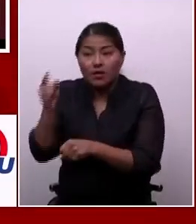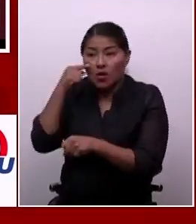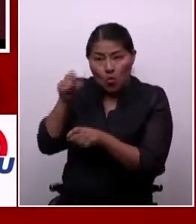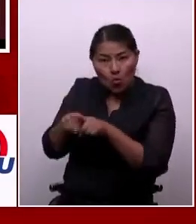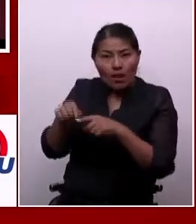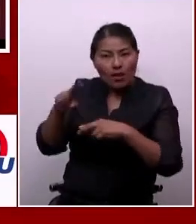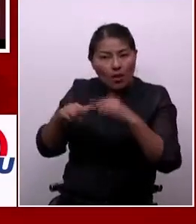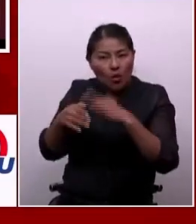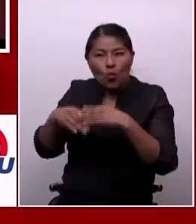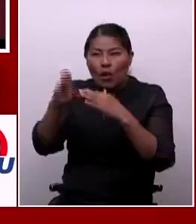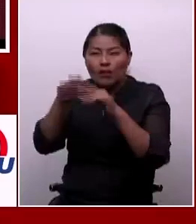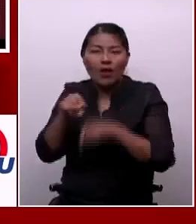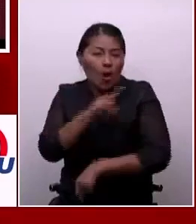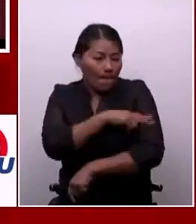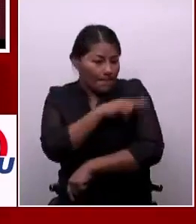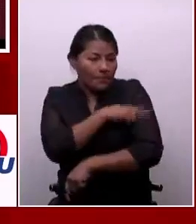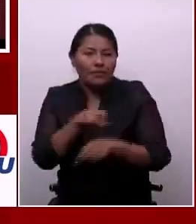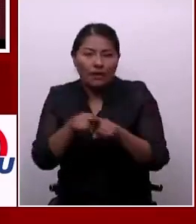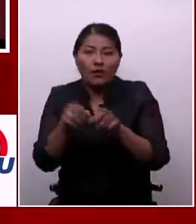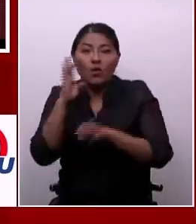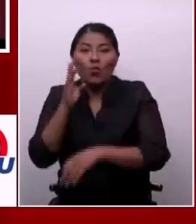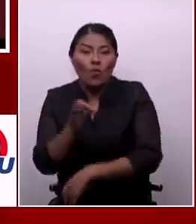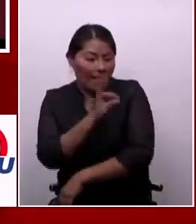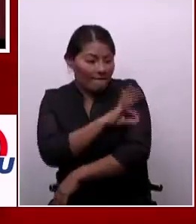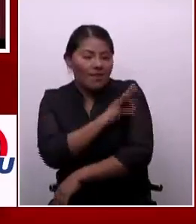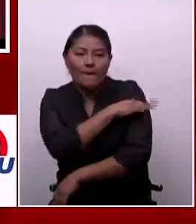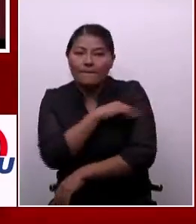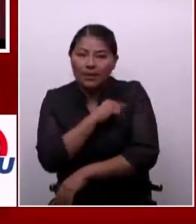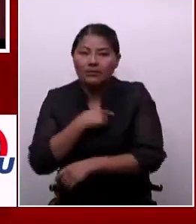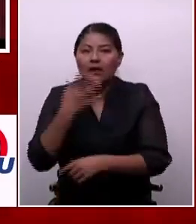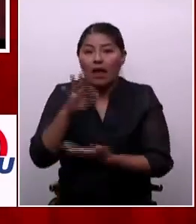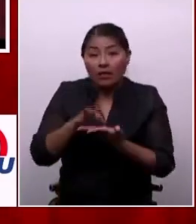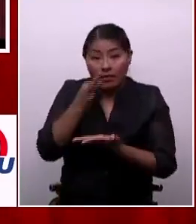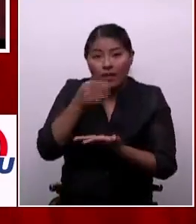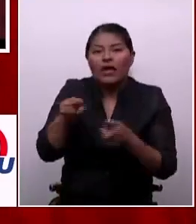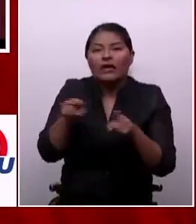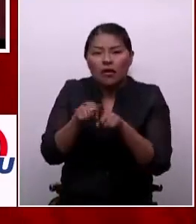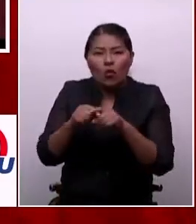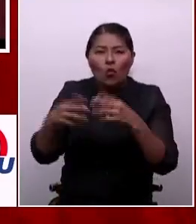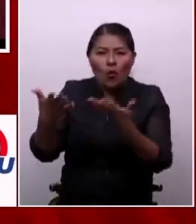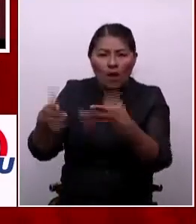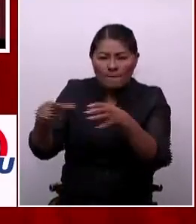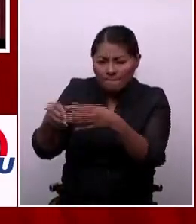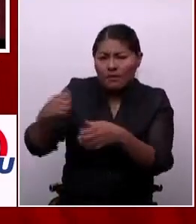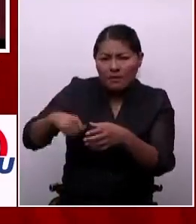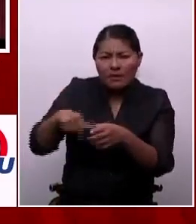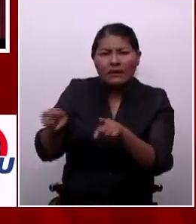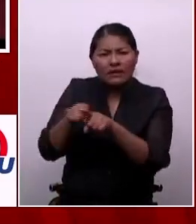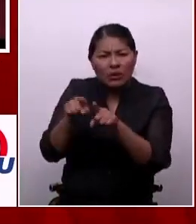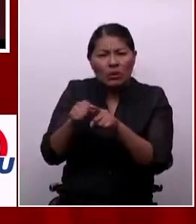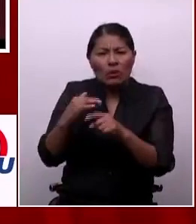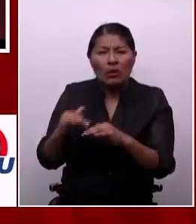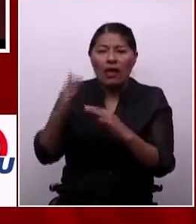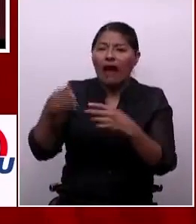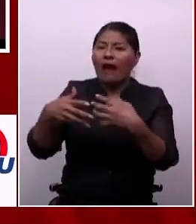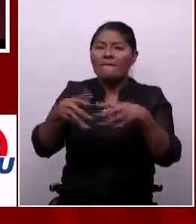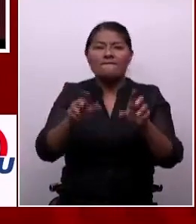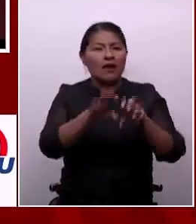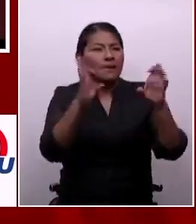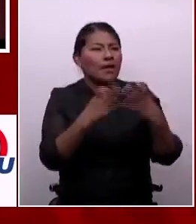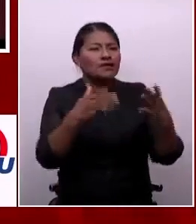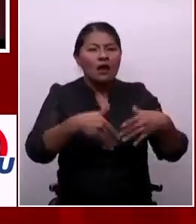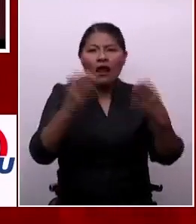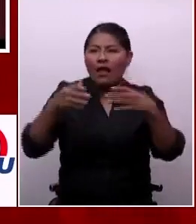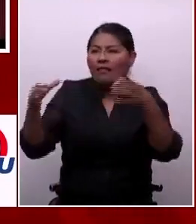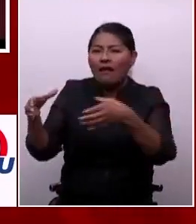que son tan importantes con las farmacias municipales municipales porque hoy se ven obligados a comprarle a los grandes monopolios trabajar con